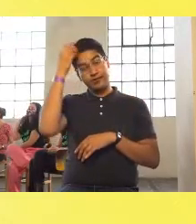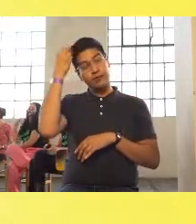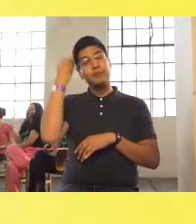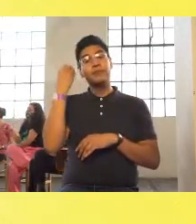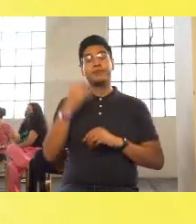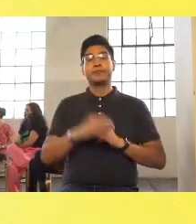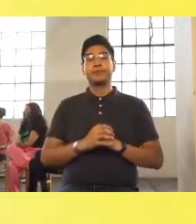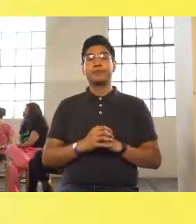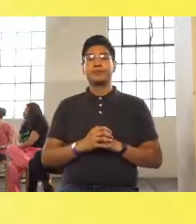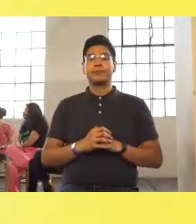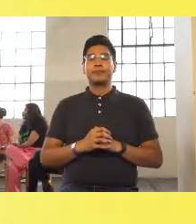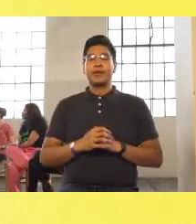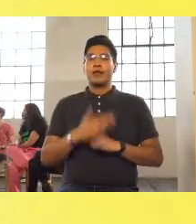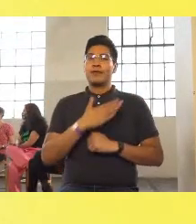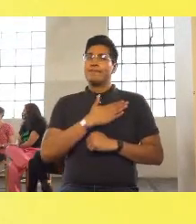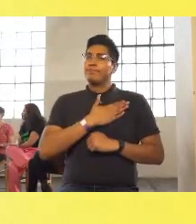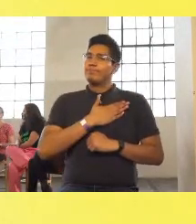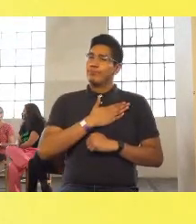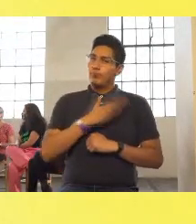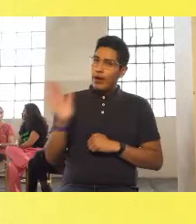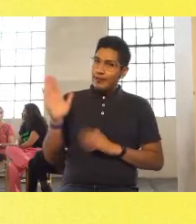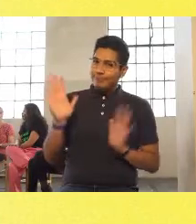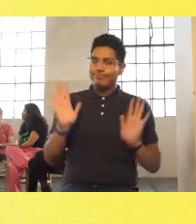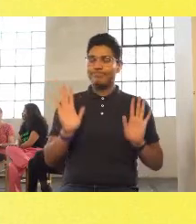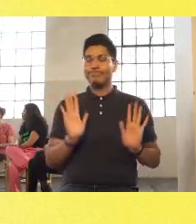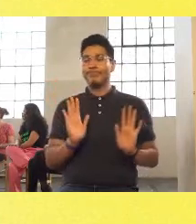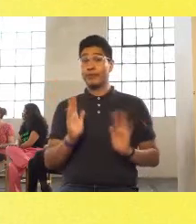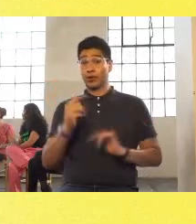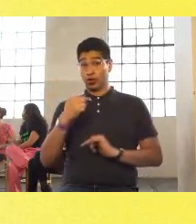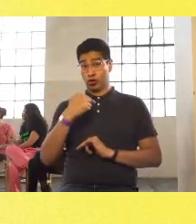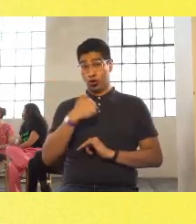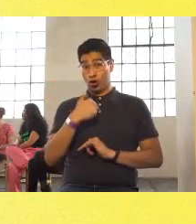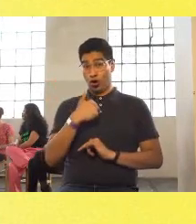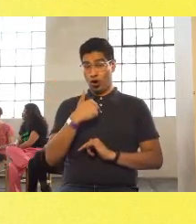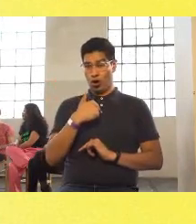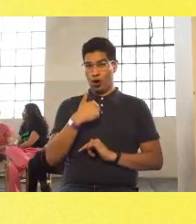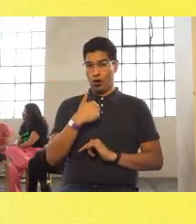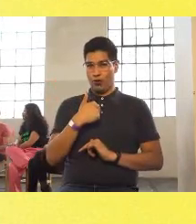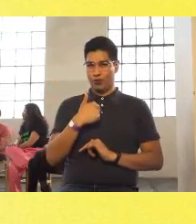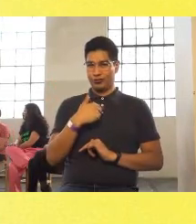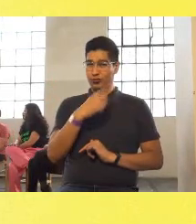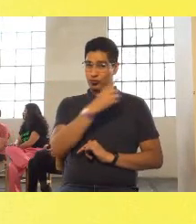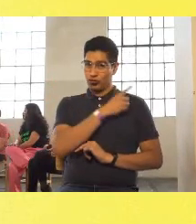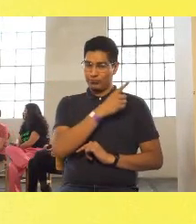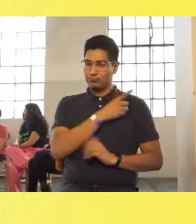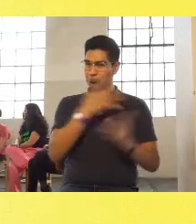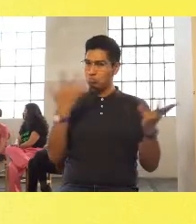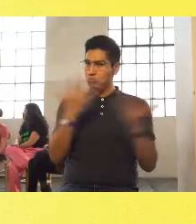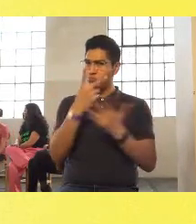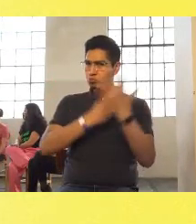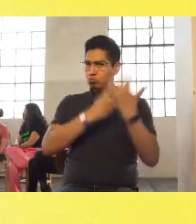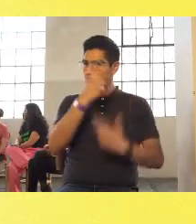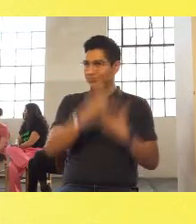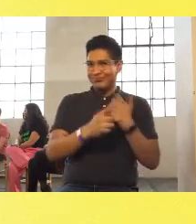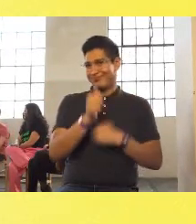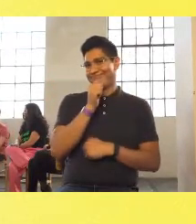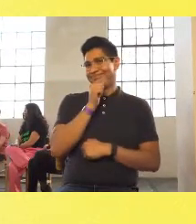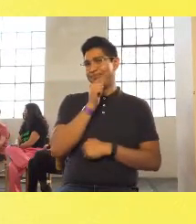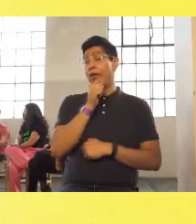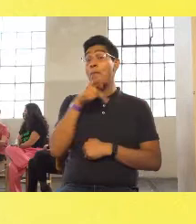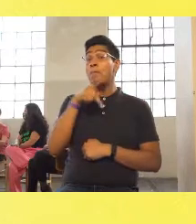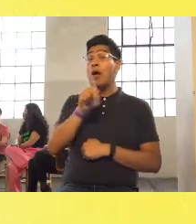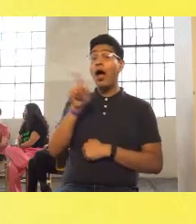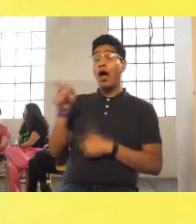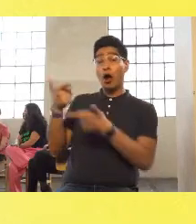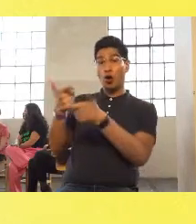creo que, o sea, como personalmente, yo no me he atrevido a hacer cosas por mí misma, pero justo en Luchadoras me he encontrado como un espacio donde